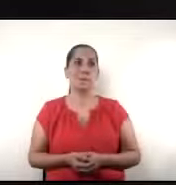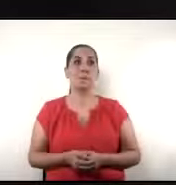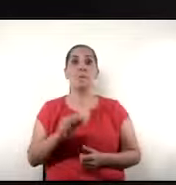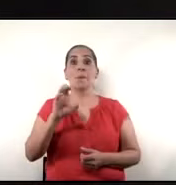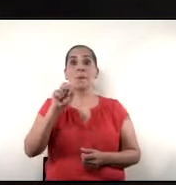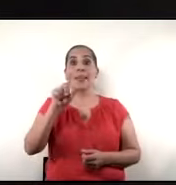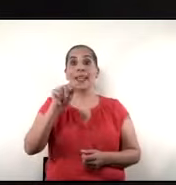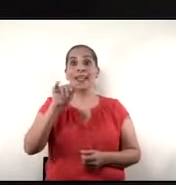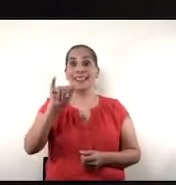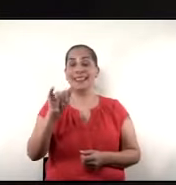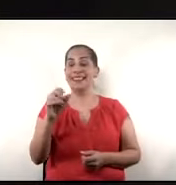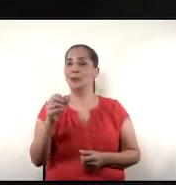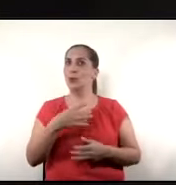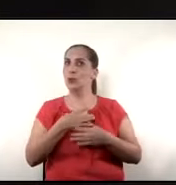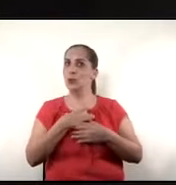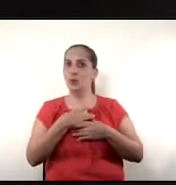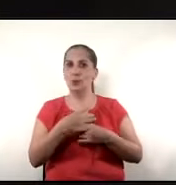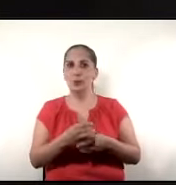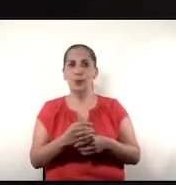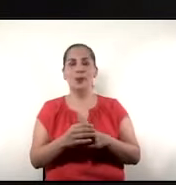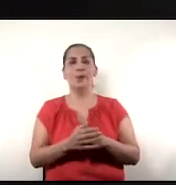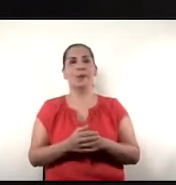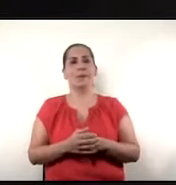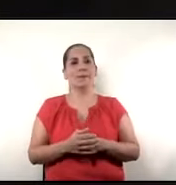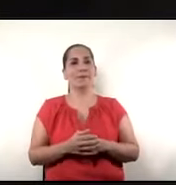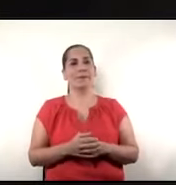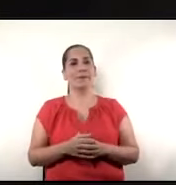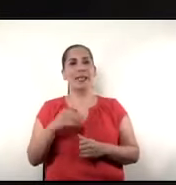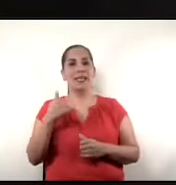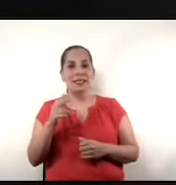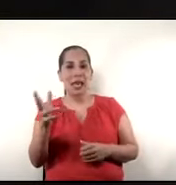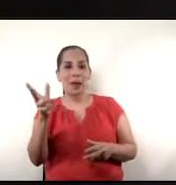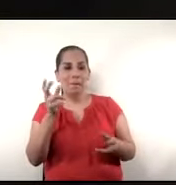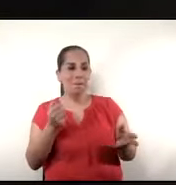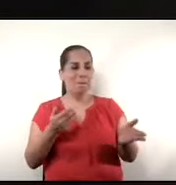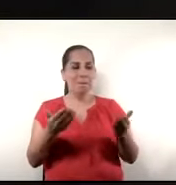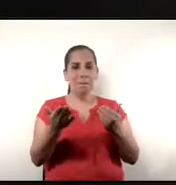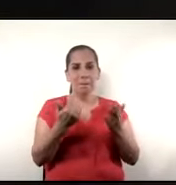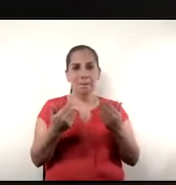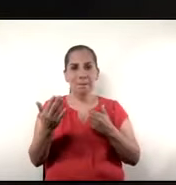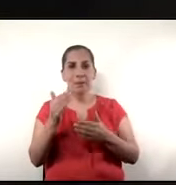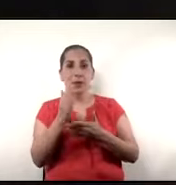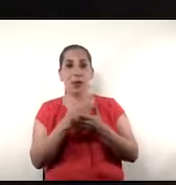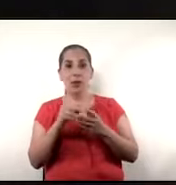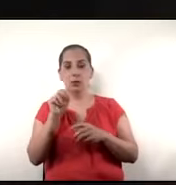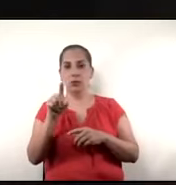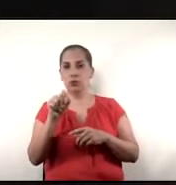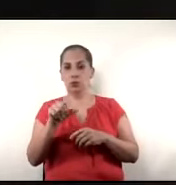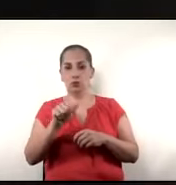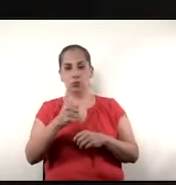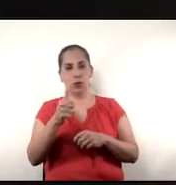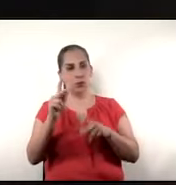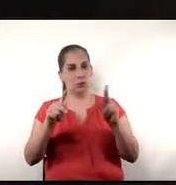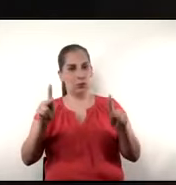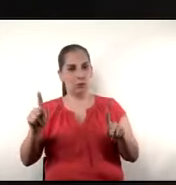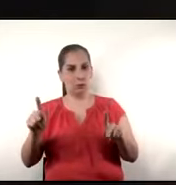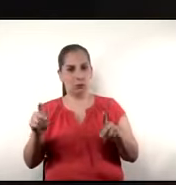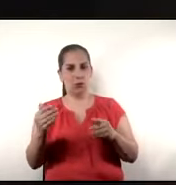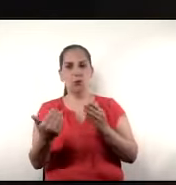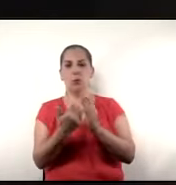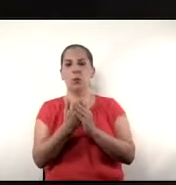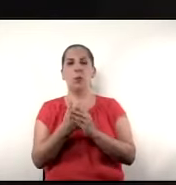Interesante. Hemos recibido algunas consultas de parte de algunas personas vía